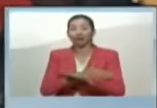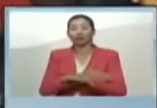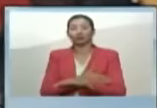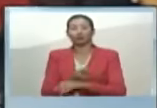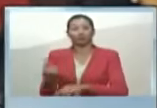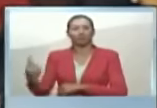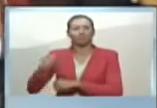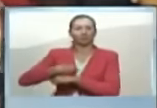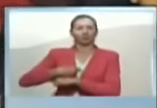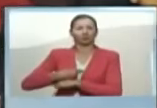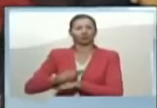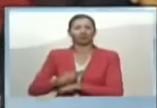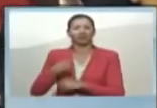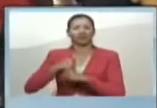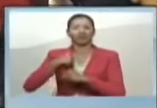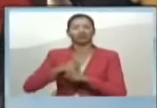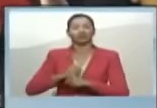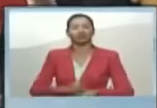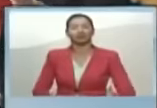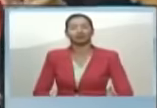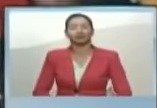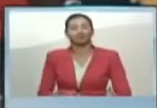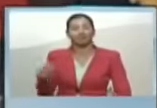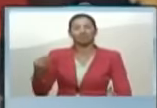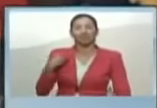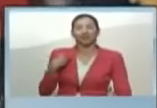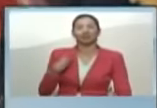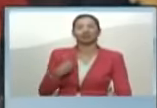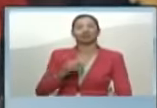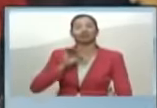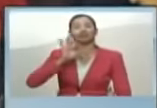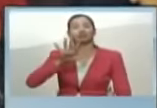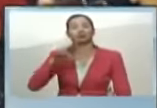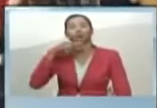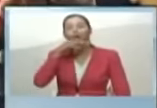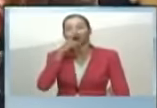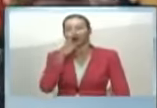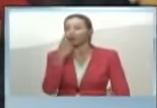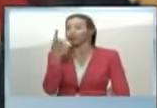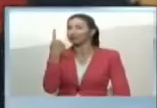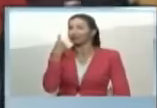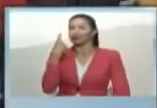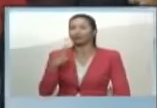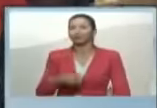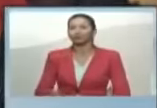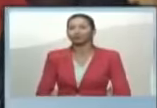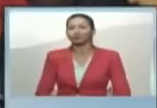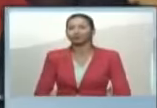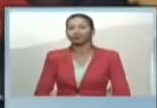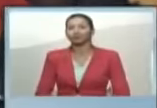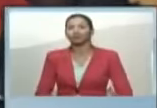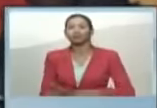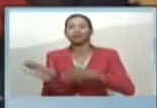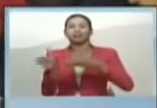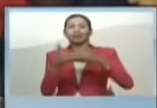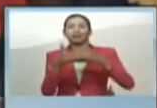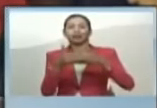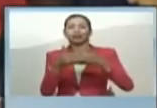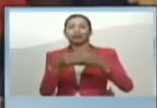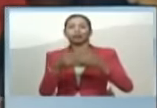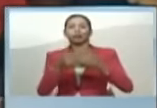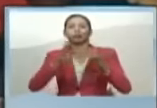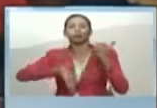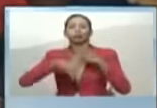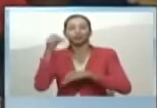impuso el 5 de octubre del año pasado, cuando usted clausuró ese tercer congreso,